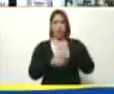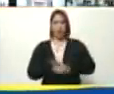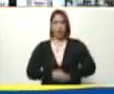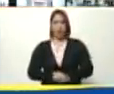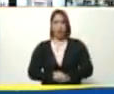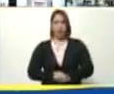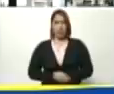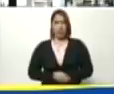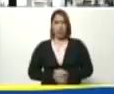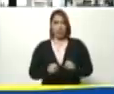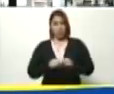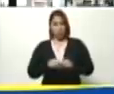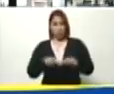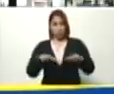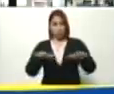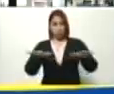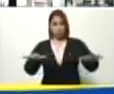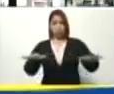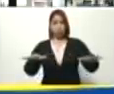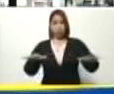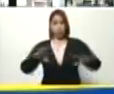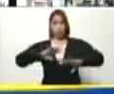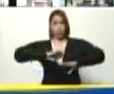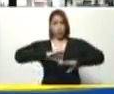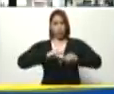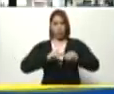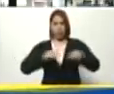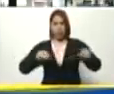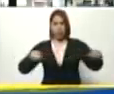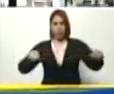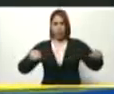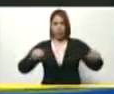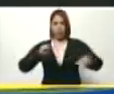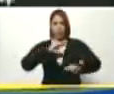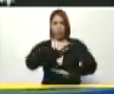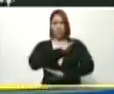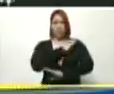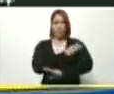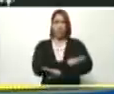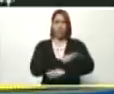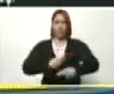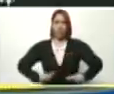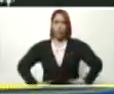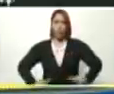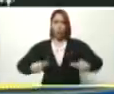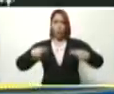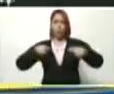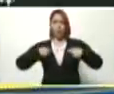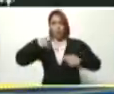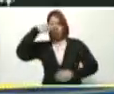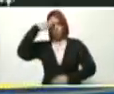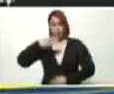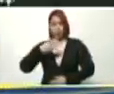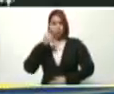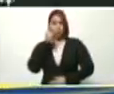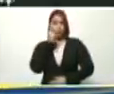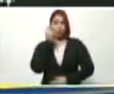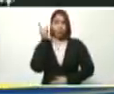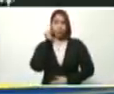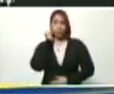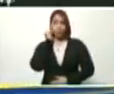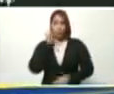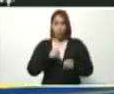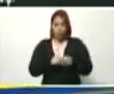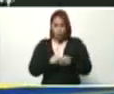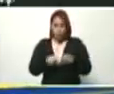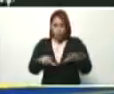y desplegar desde el punto de vista territorial la fuerza humana, el soldado, la soldada